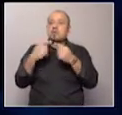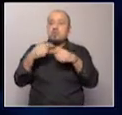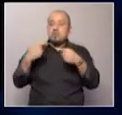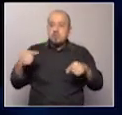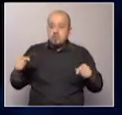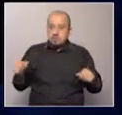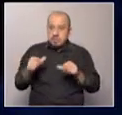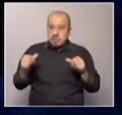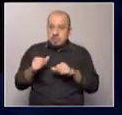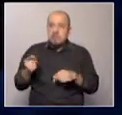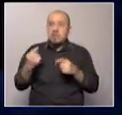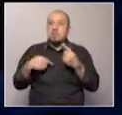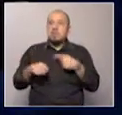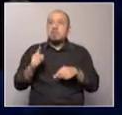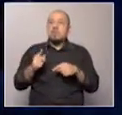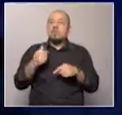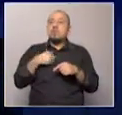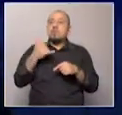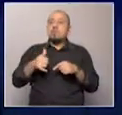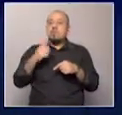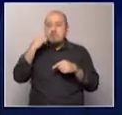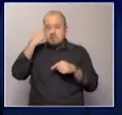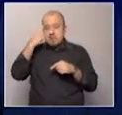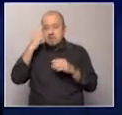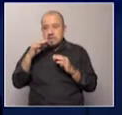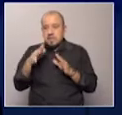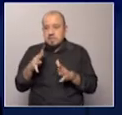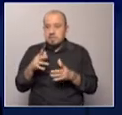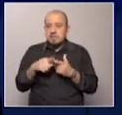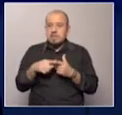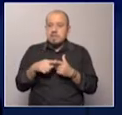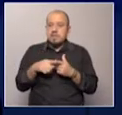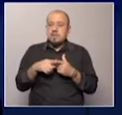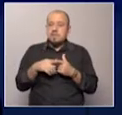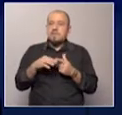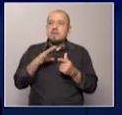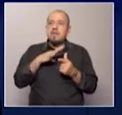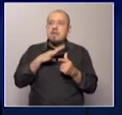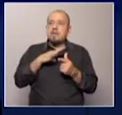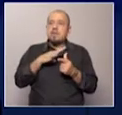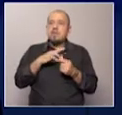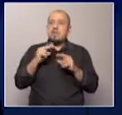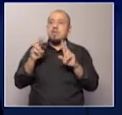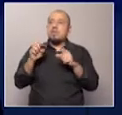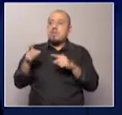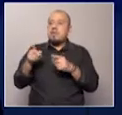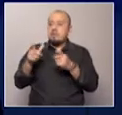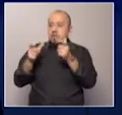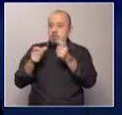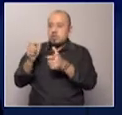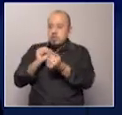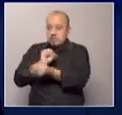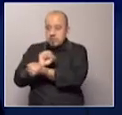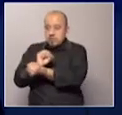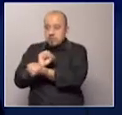pero en definitiva tenemos que resumir todas esas cosas es bueno hay que tener una privación de libertad que sea